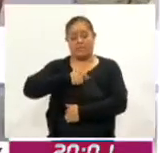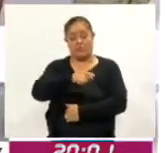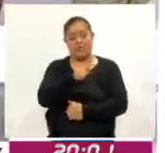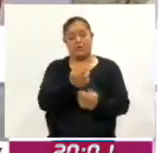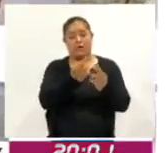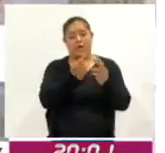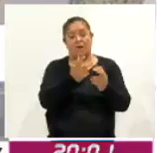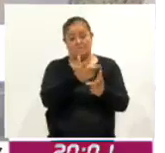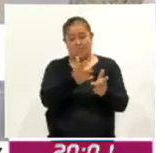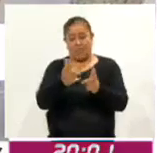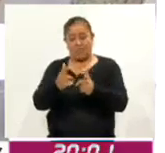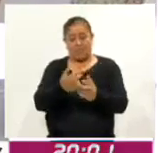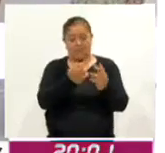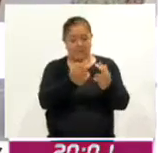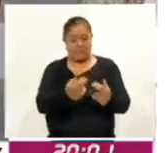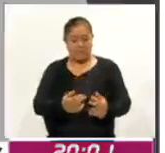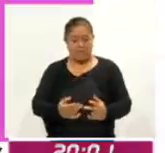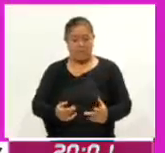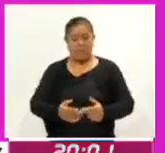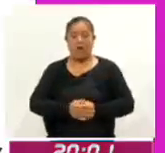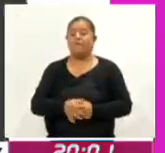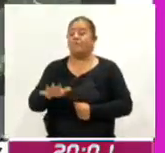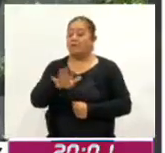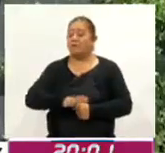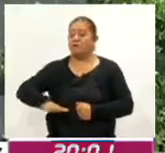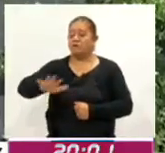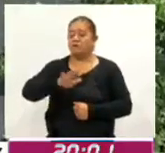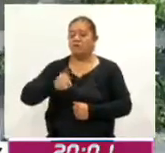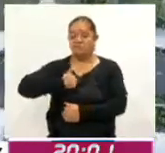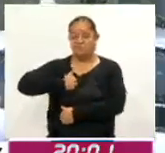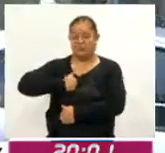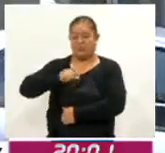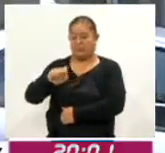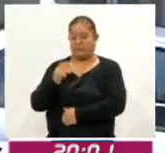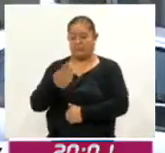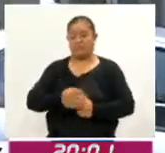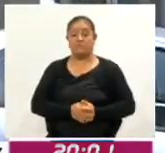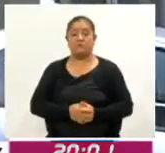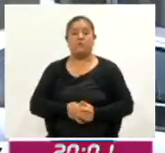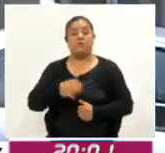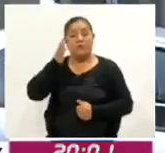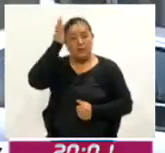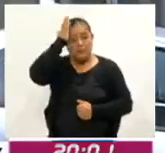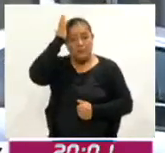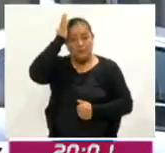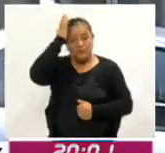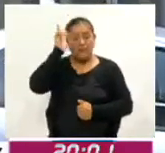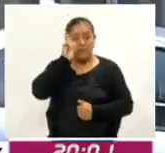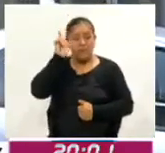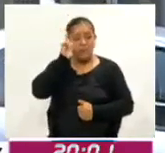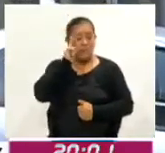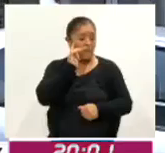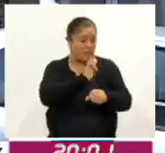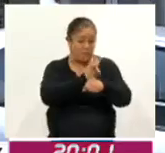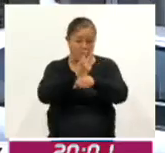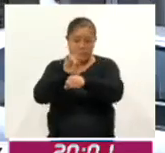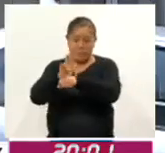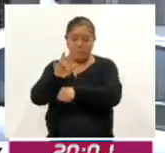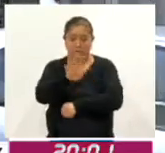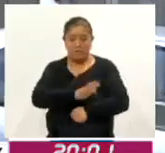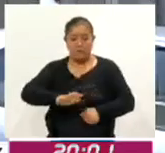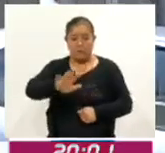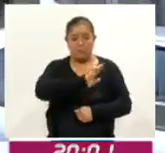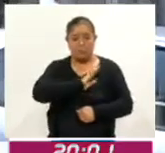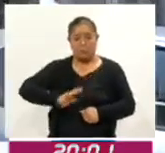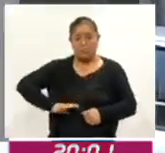estatales y castrenses de la 23 zona militar. Supervisa la titular del Ejecutivo techumbre de la explanada del parque en el barrio de Jesús,